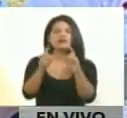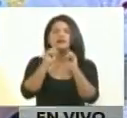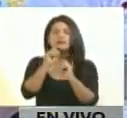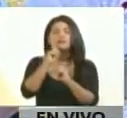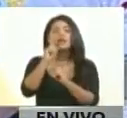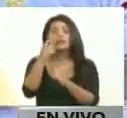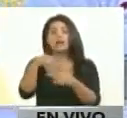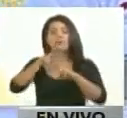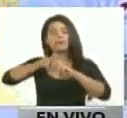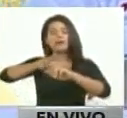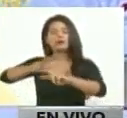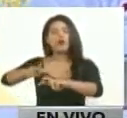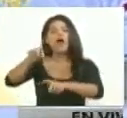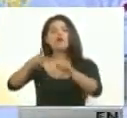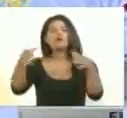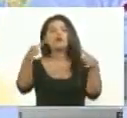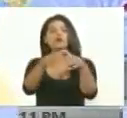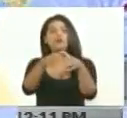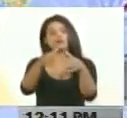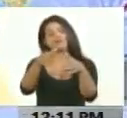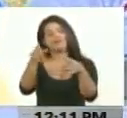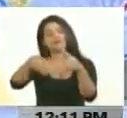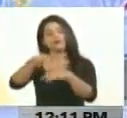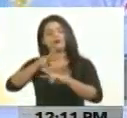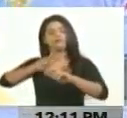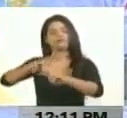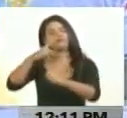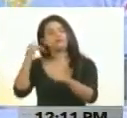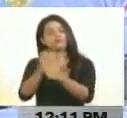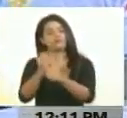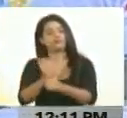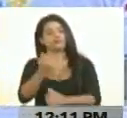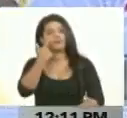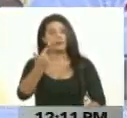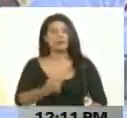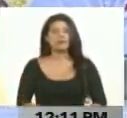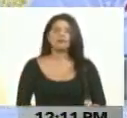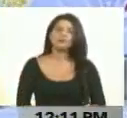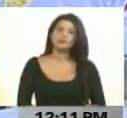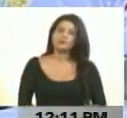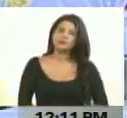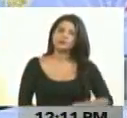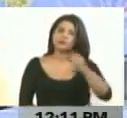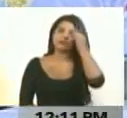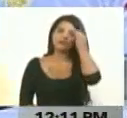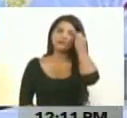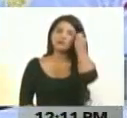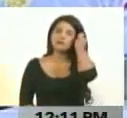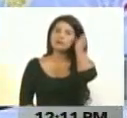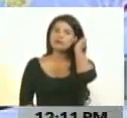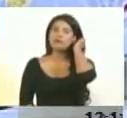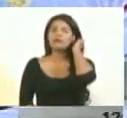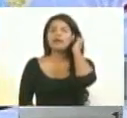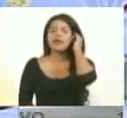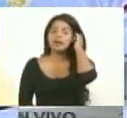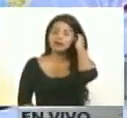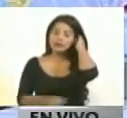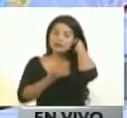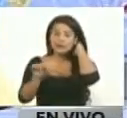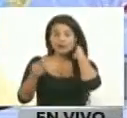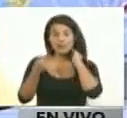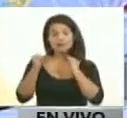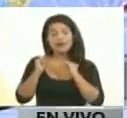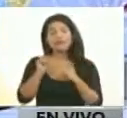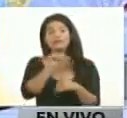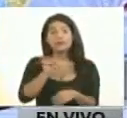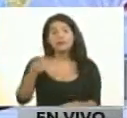de investigación, los organismos de seguridad del Estado. La información que se empezó a manejar desde la semana pasada, que yo